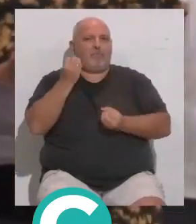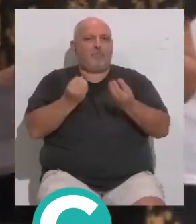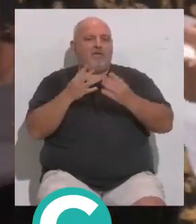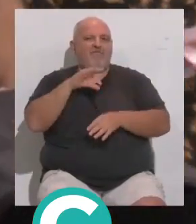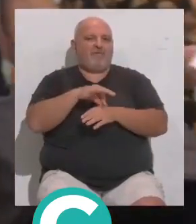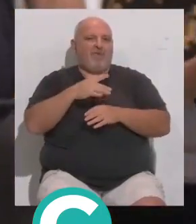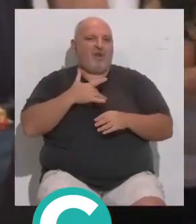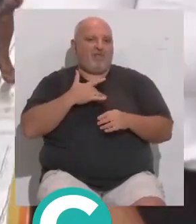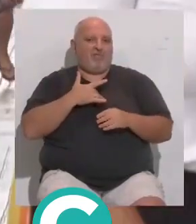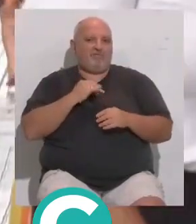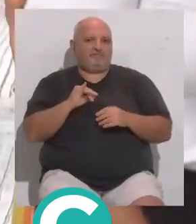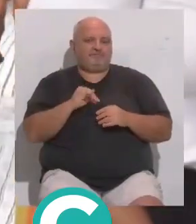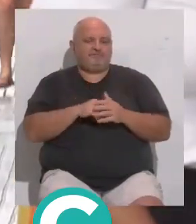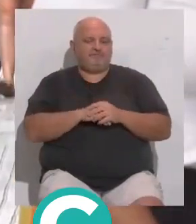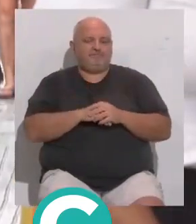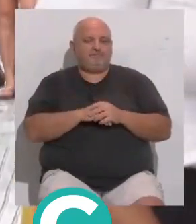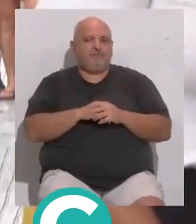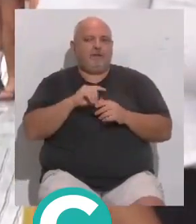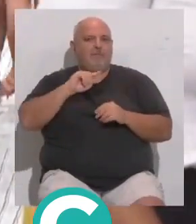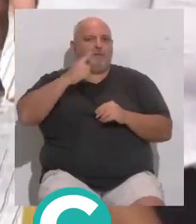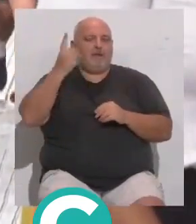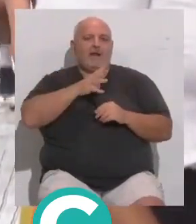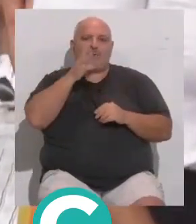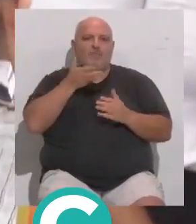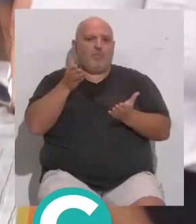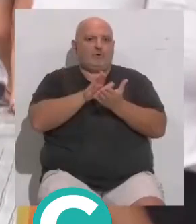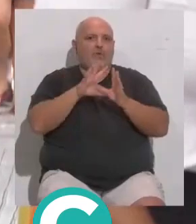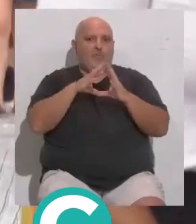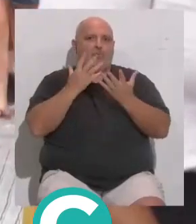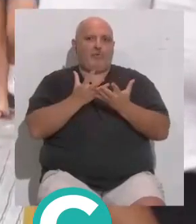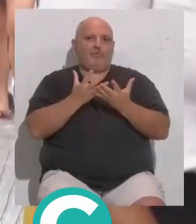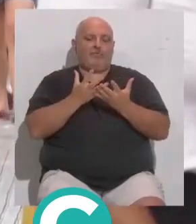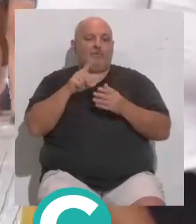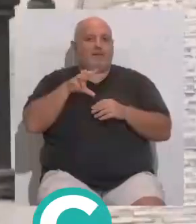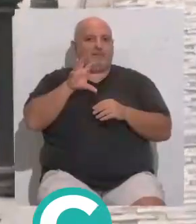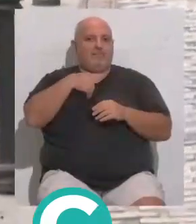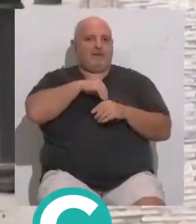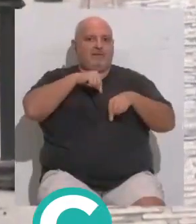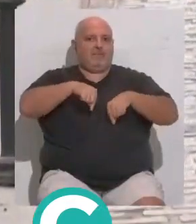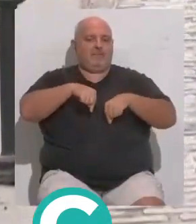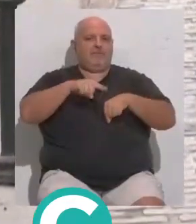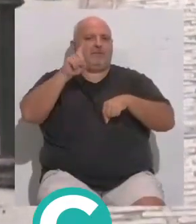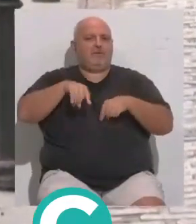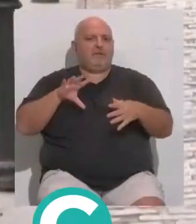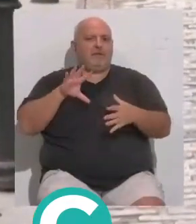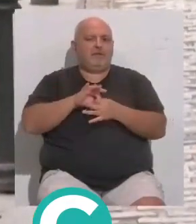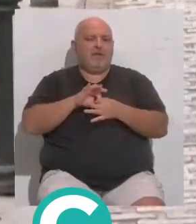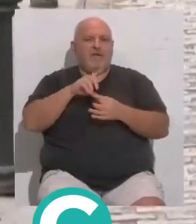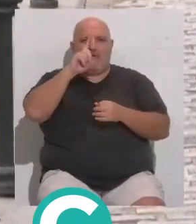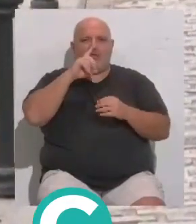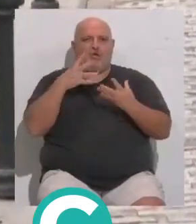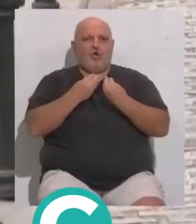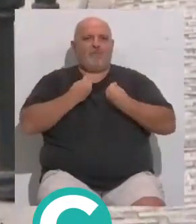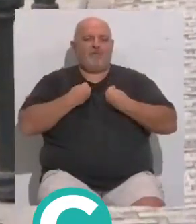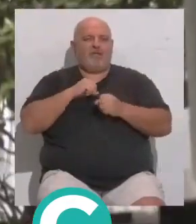enfermedades cardiovasculares. Supone la primera causa de muerte en el mundo y también en nuestro país, inclusive en los años de convivencia